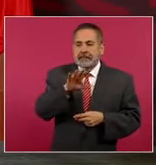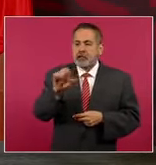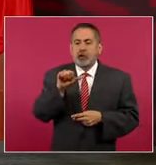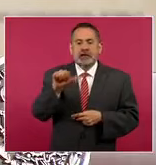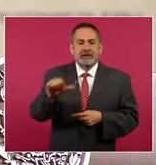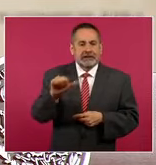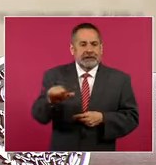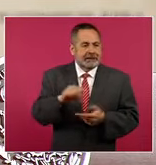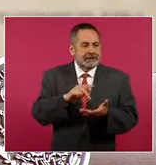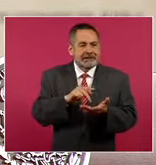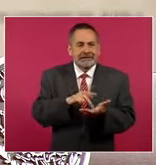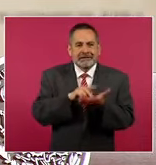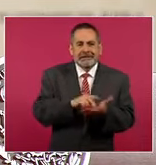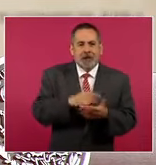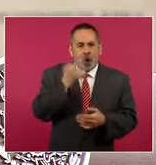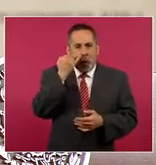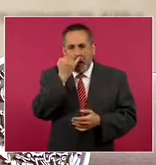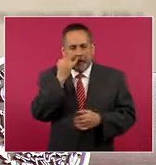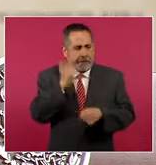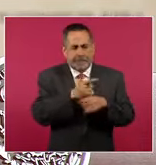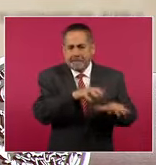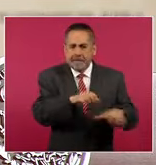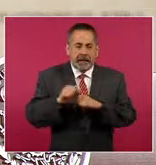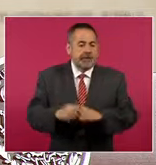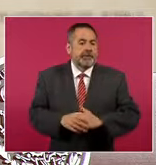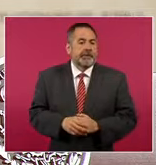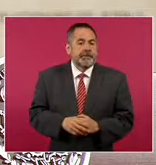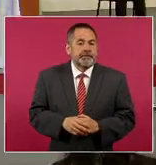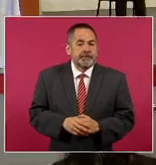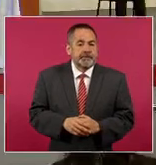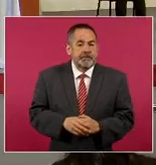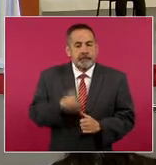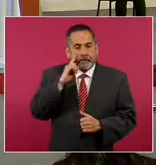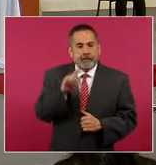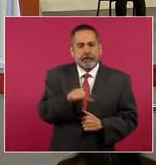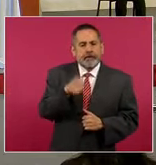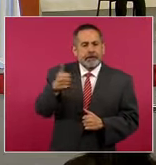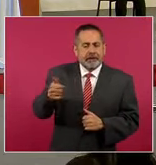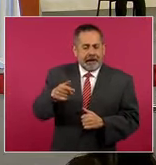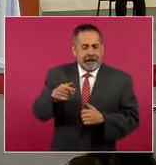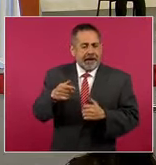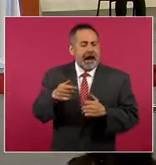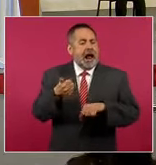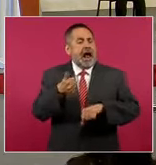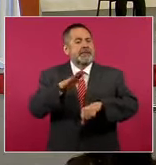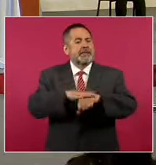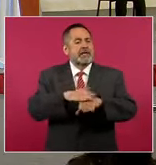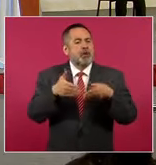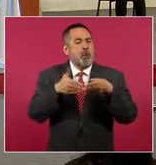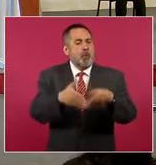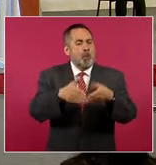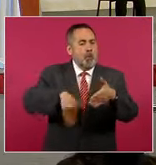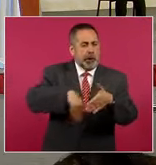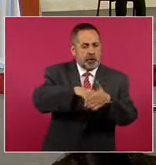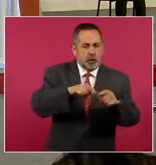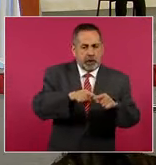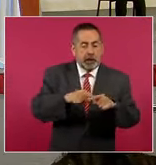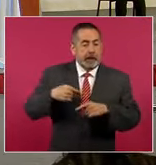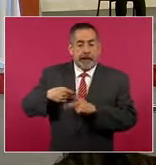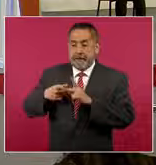kilogramos de cocaína. En lo que se refiere a las ACIPONAS, que son las administraciones portuarias, desde que se